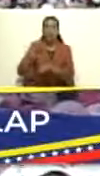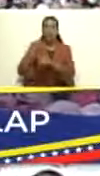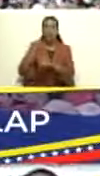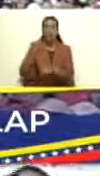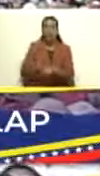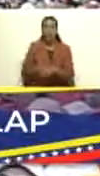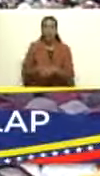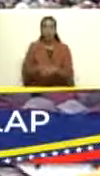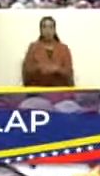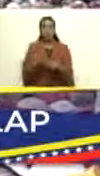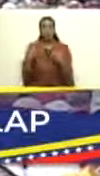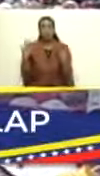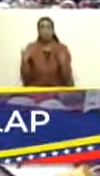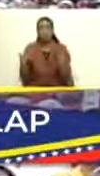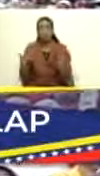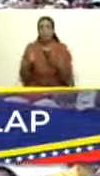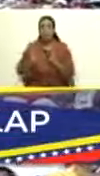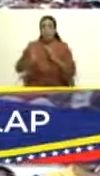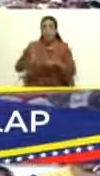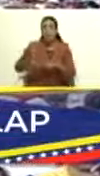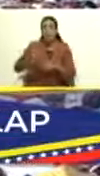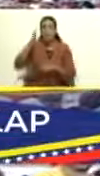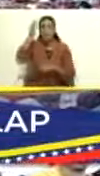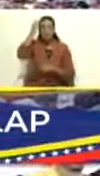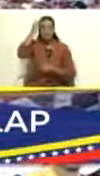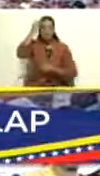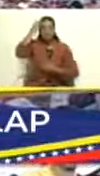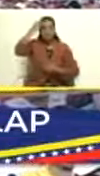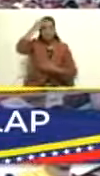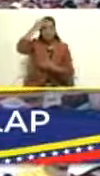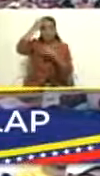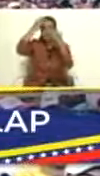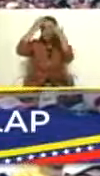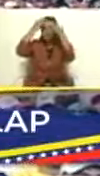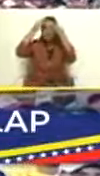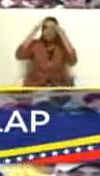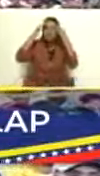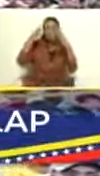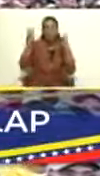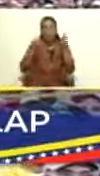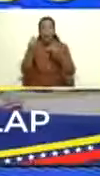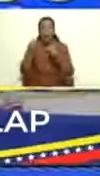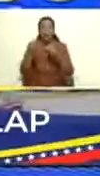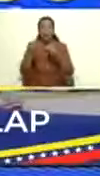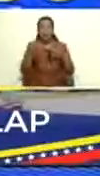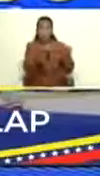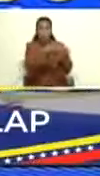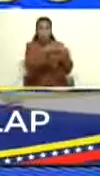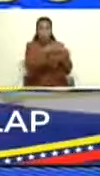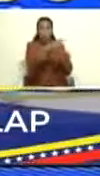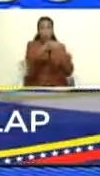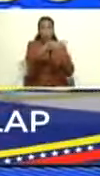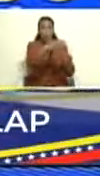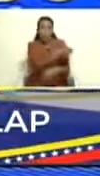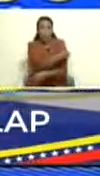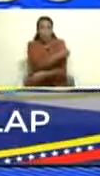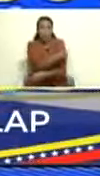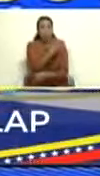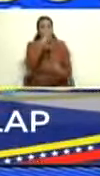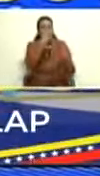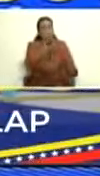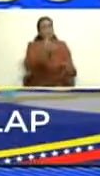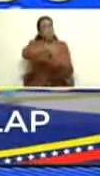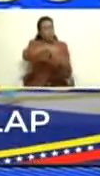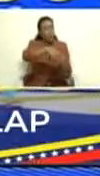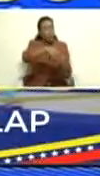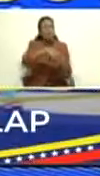Nosotros con el poder popular empezamos a pensar. Ellos ofrecieron, ustedes recuerdan, vota por